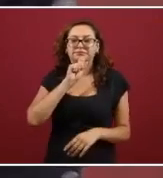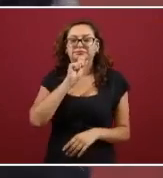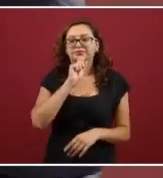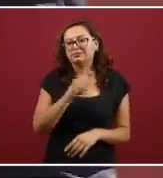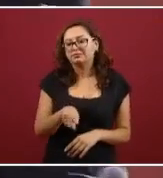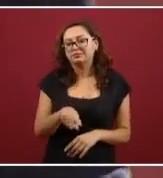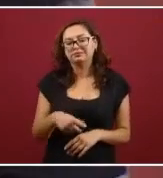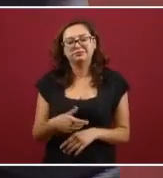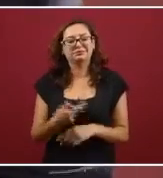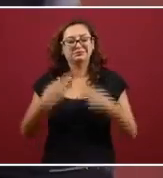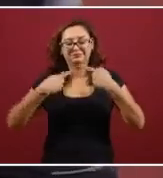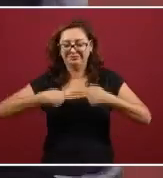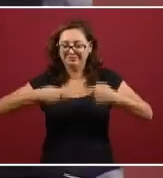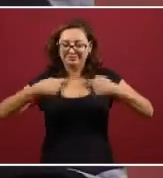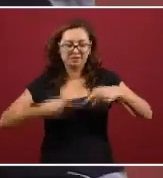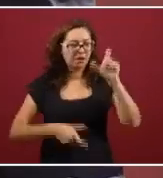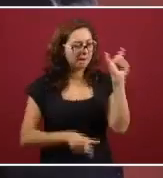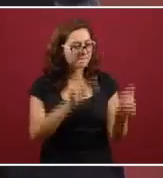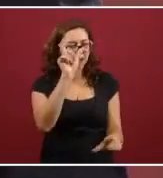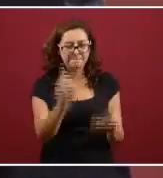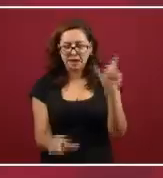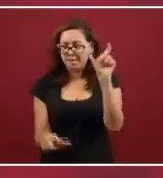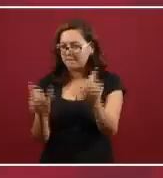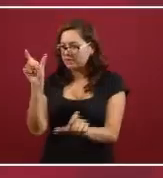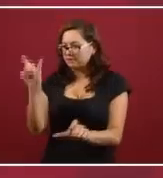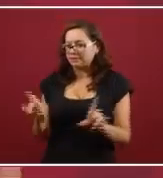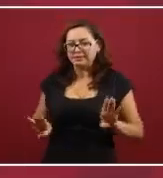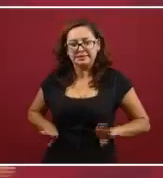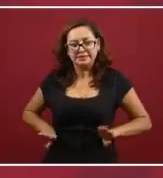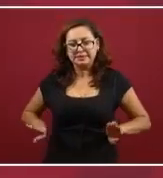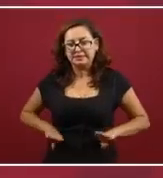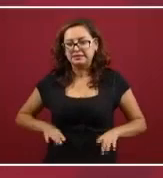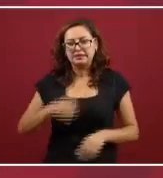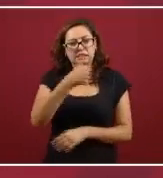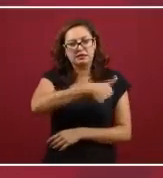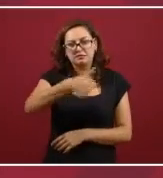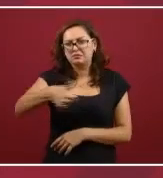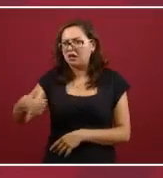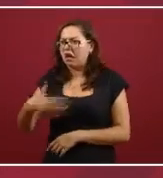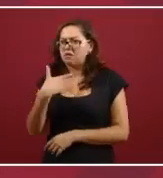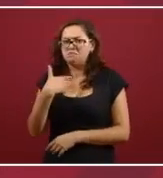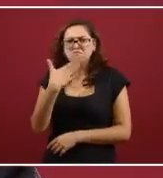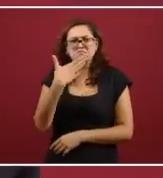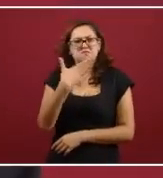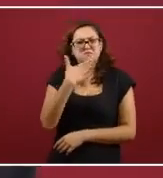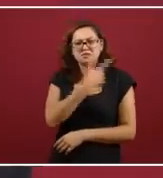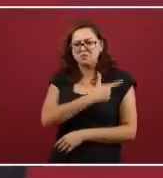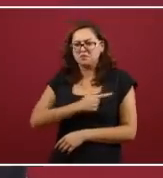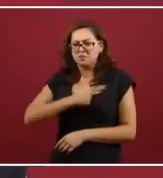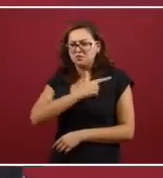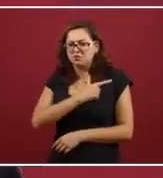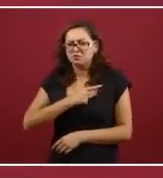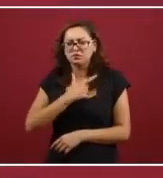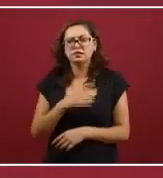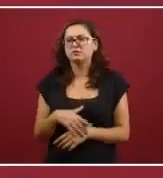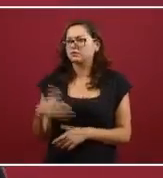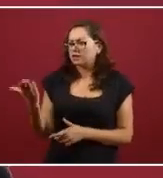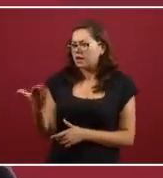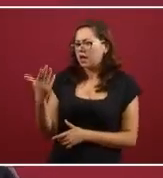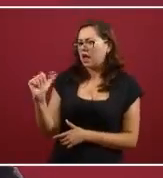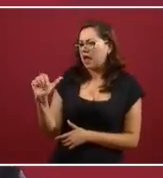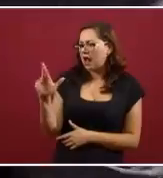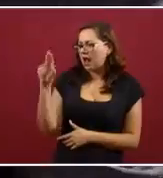Cada quien tiene su carácter. Yo celebro mucho eso en Carlos, en